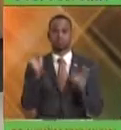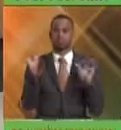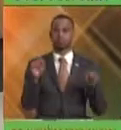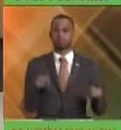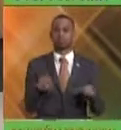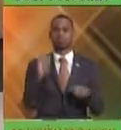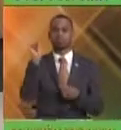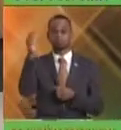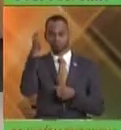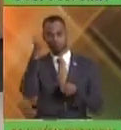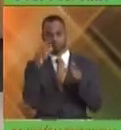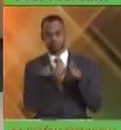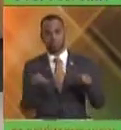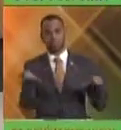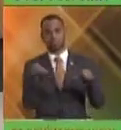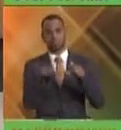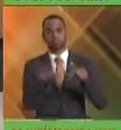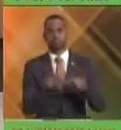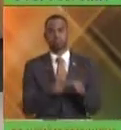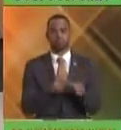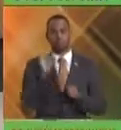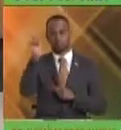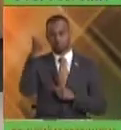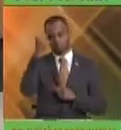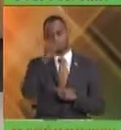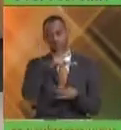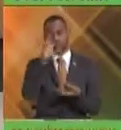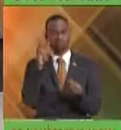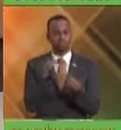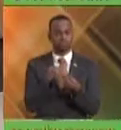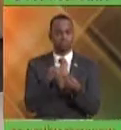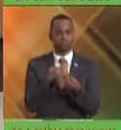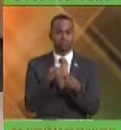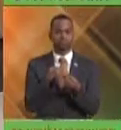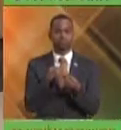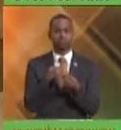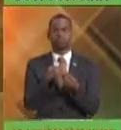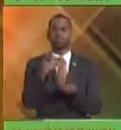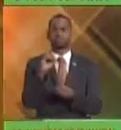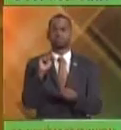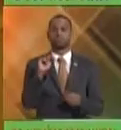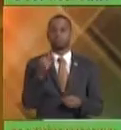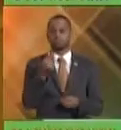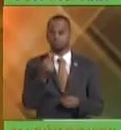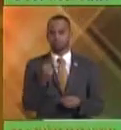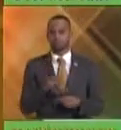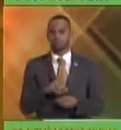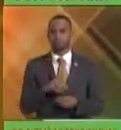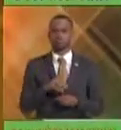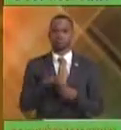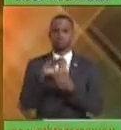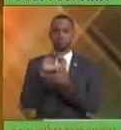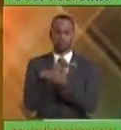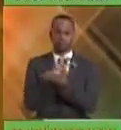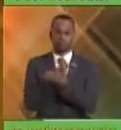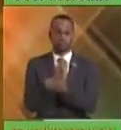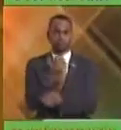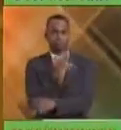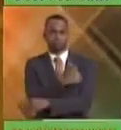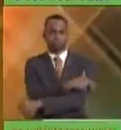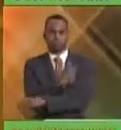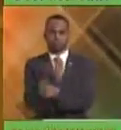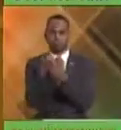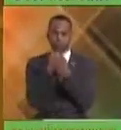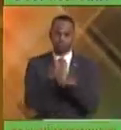gobiernos locales el gobierno en sentido general ong escuelas hospitales y